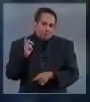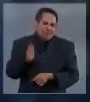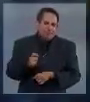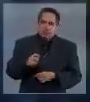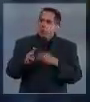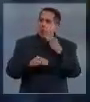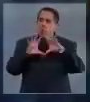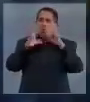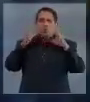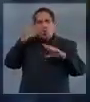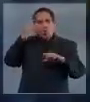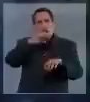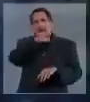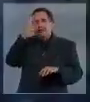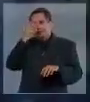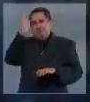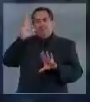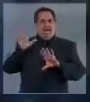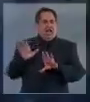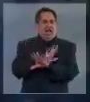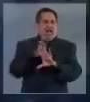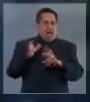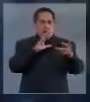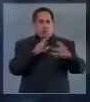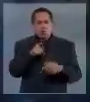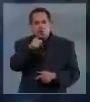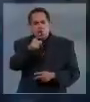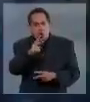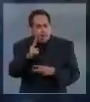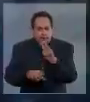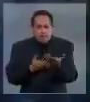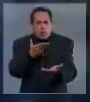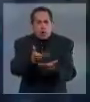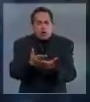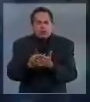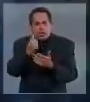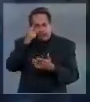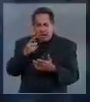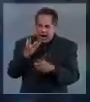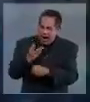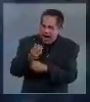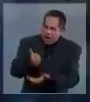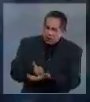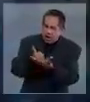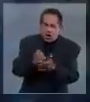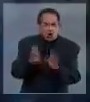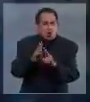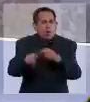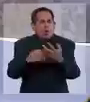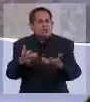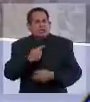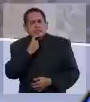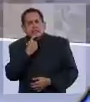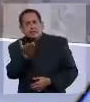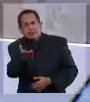climático. ¿Tienen, candidato López Obrador, alguna propuesta para esto, para hacerlos más resilientes? Sí, sí. Dígame.